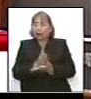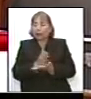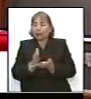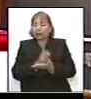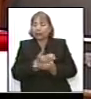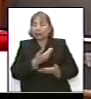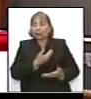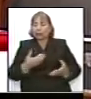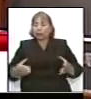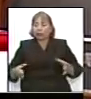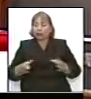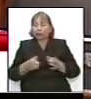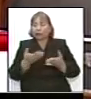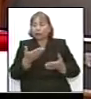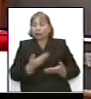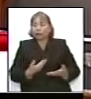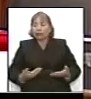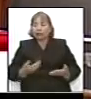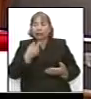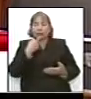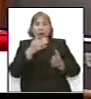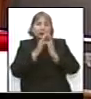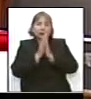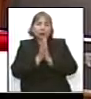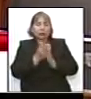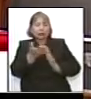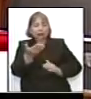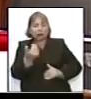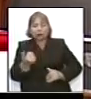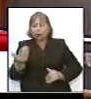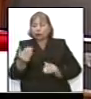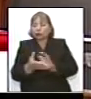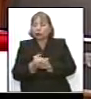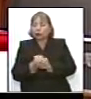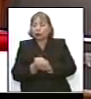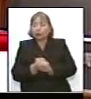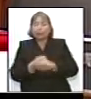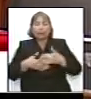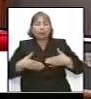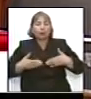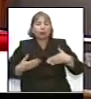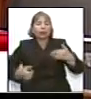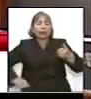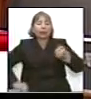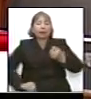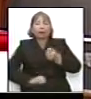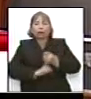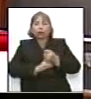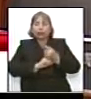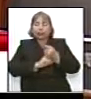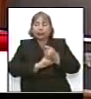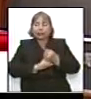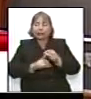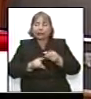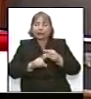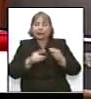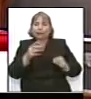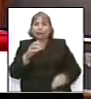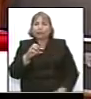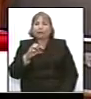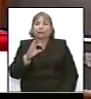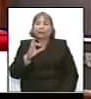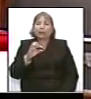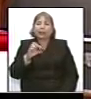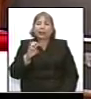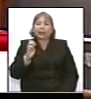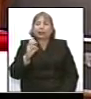la República. Presidente, hacemos una invocación a todos nuestros colegas para apoyar esta iniciativa del congresista Francesco Petrosi,